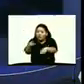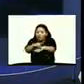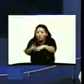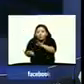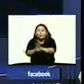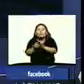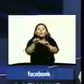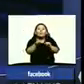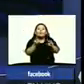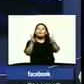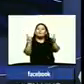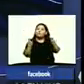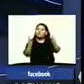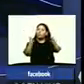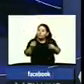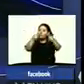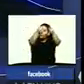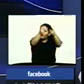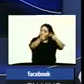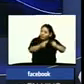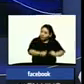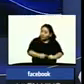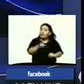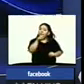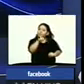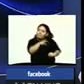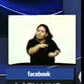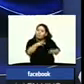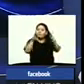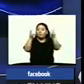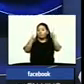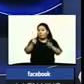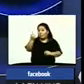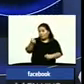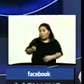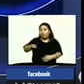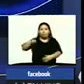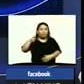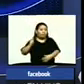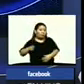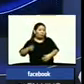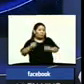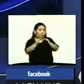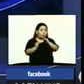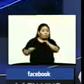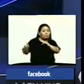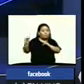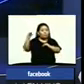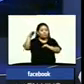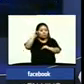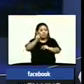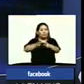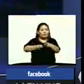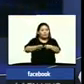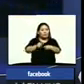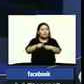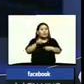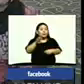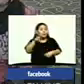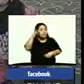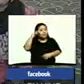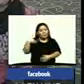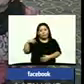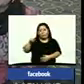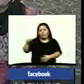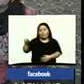precisamente por este tema del presupuesto. Y hablando de eso, la magistrada de la sala de lo contencioso administrativo, El Cidueñas, dijo